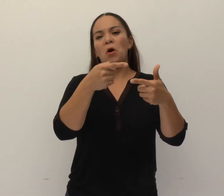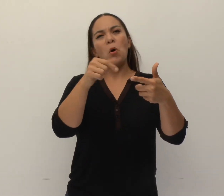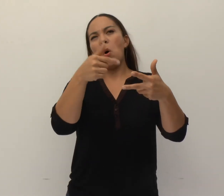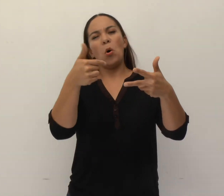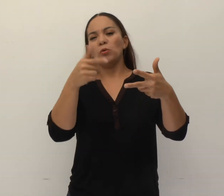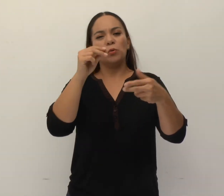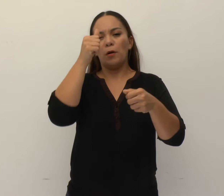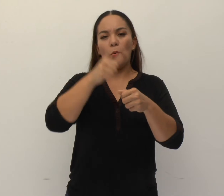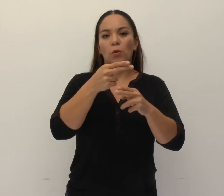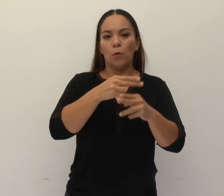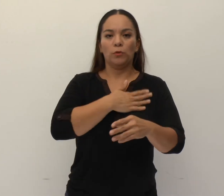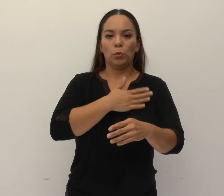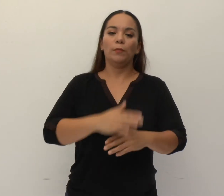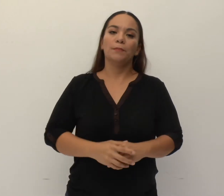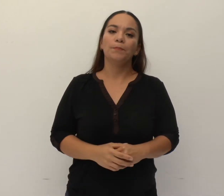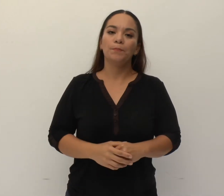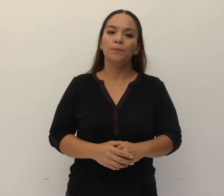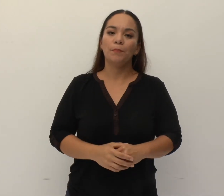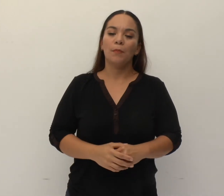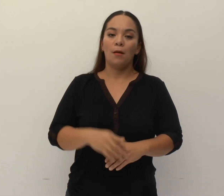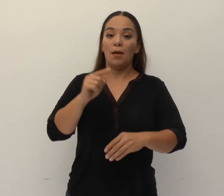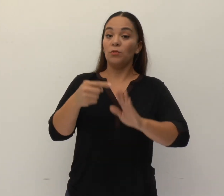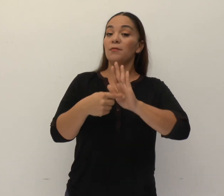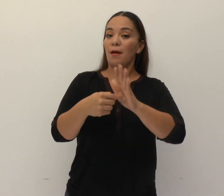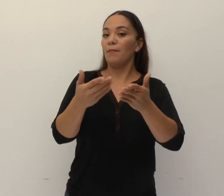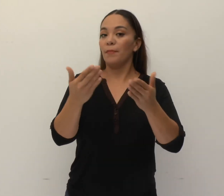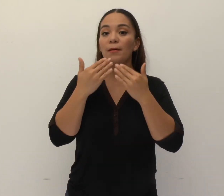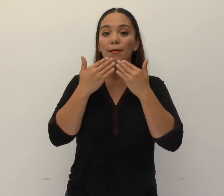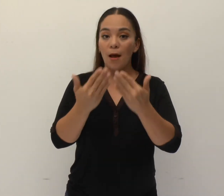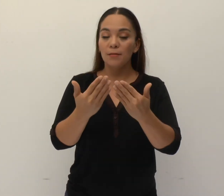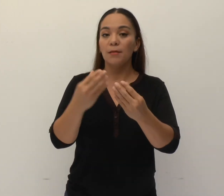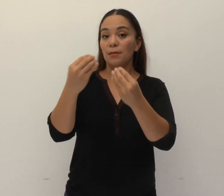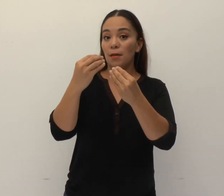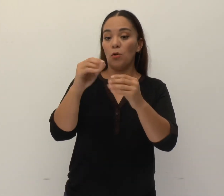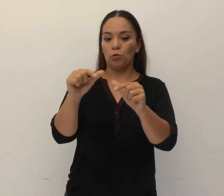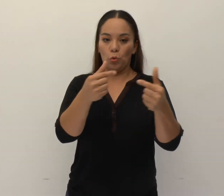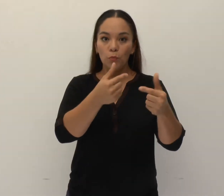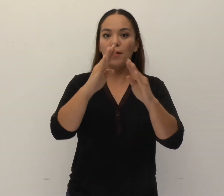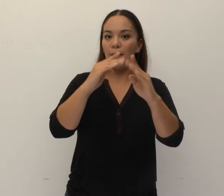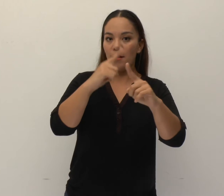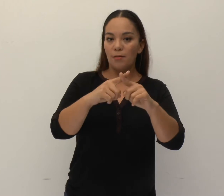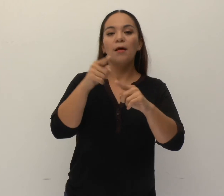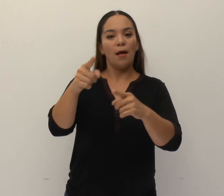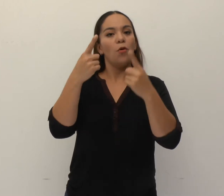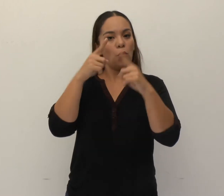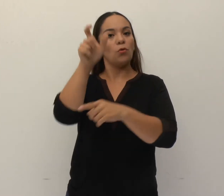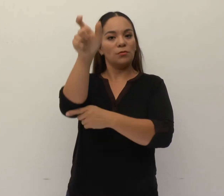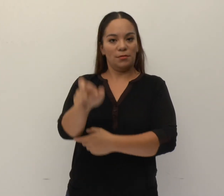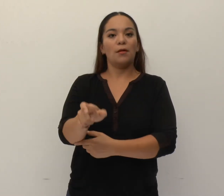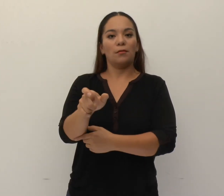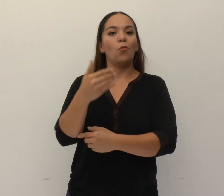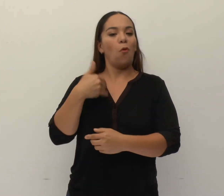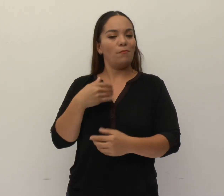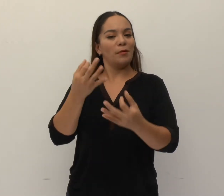I don't remember the names. Él señala que gracias a la enseñanza de las logias y la iglesia, él llegó a ser el